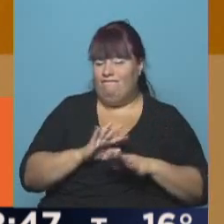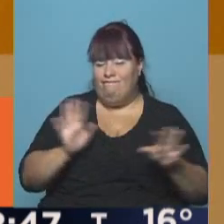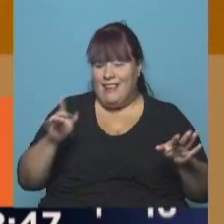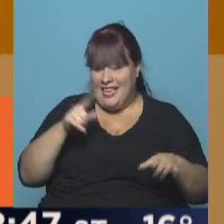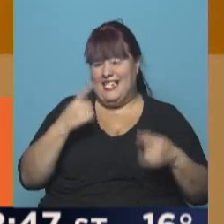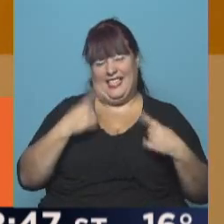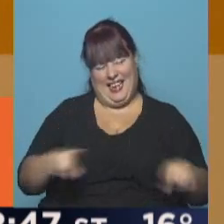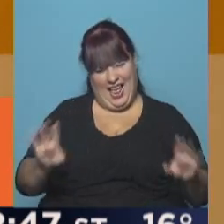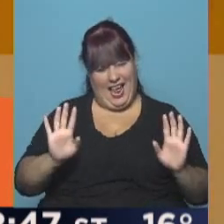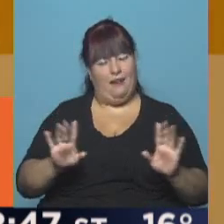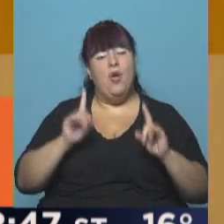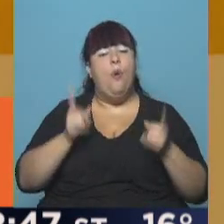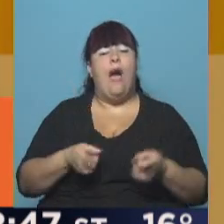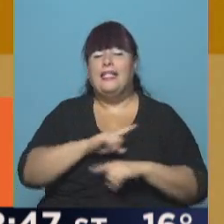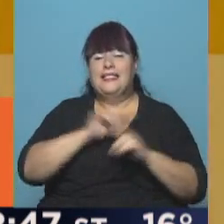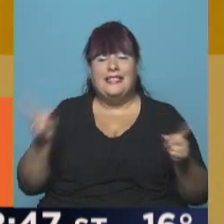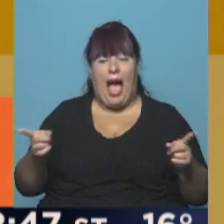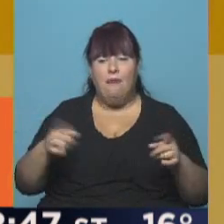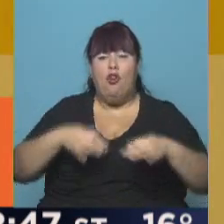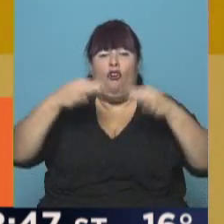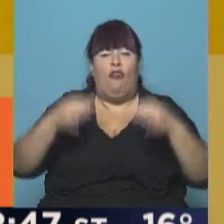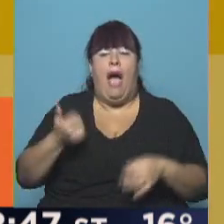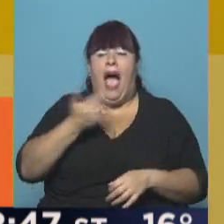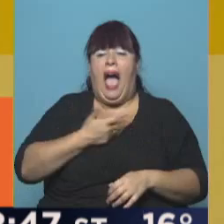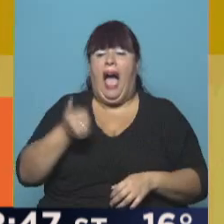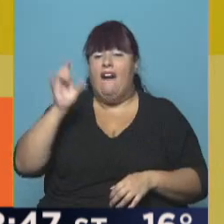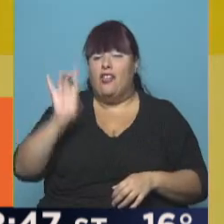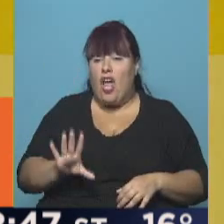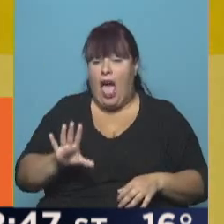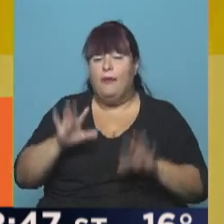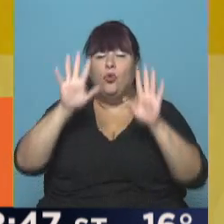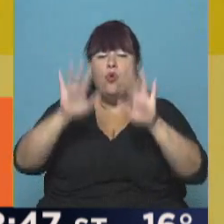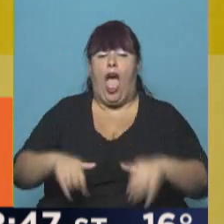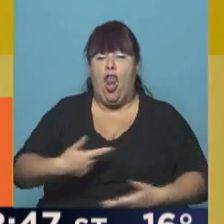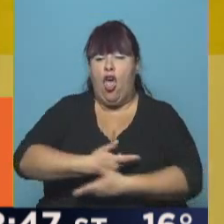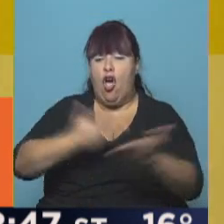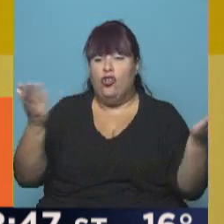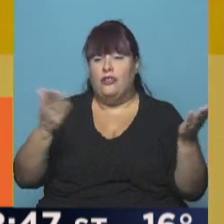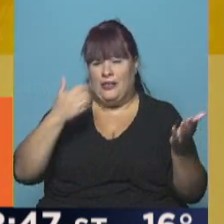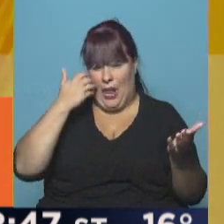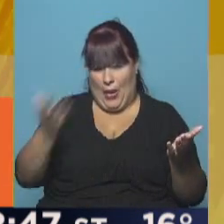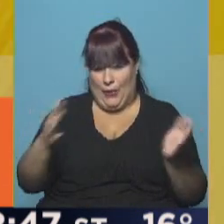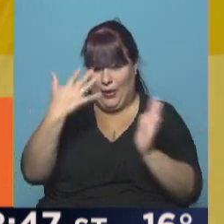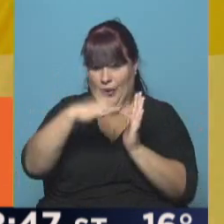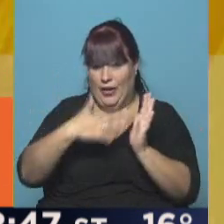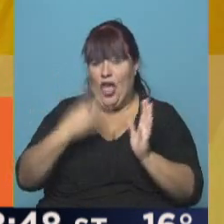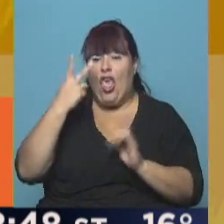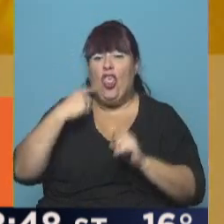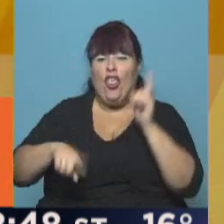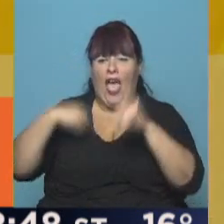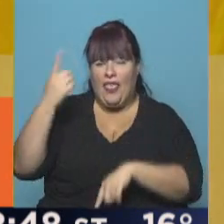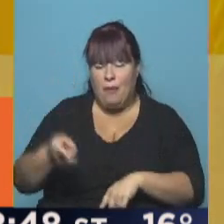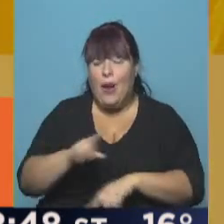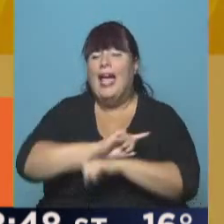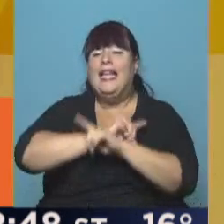es llamativo, pero ni siquiera lo hacen desde los actos formales. La AFA lo único que hizo fue sacar un comunicado vergonzoso 48 horas después y